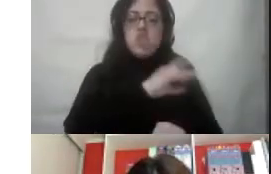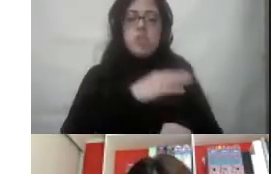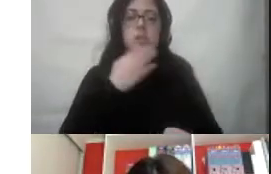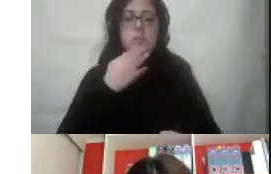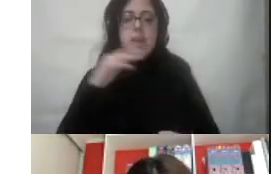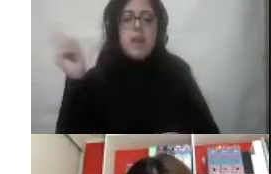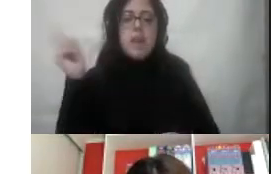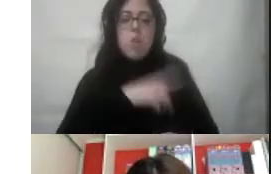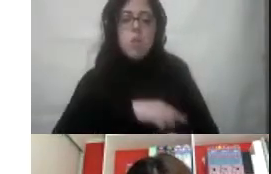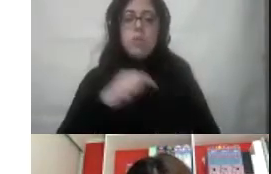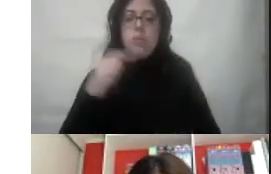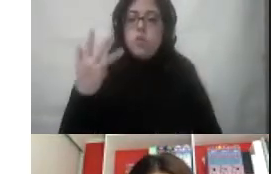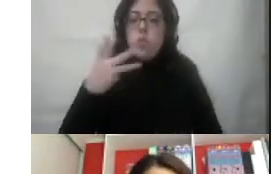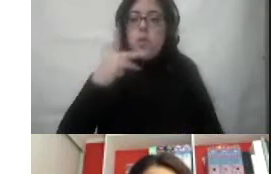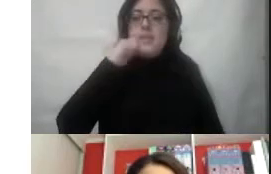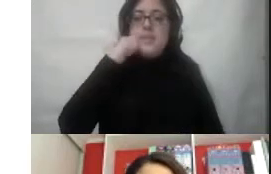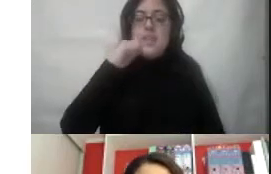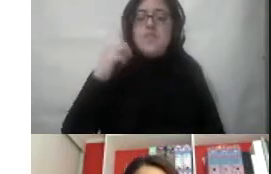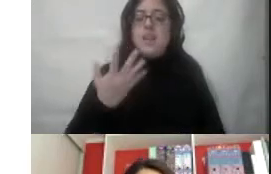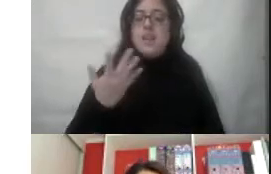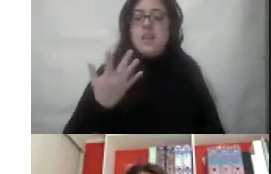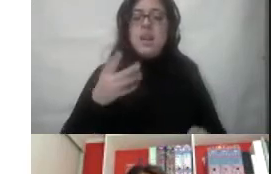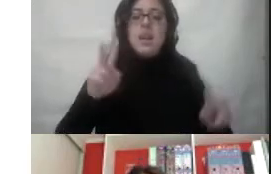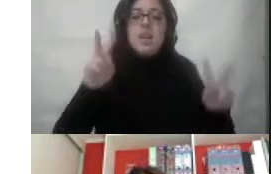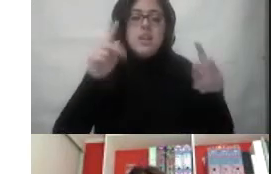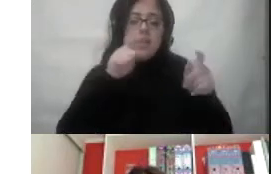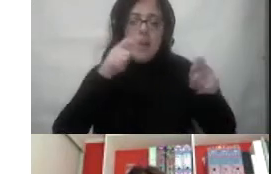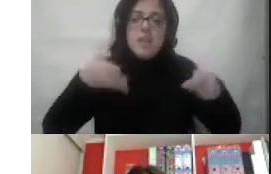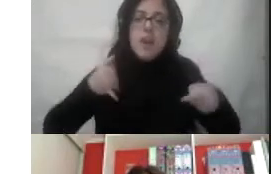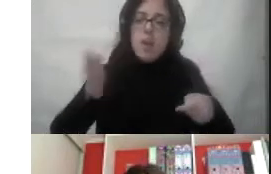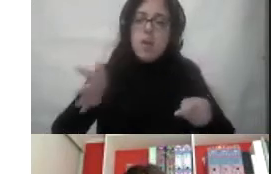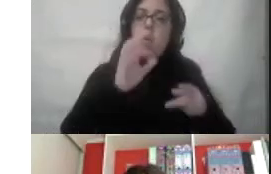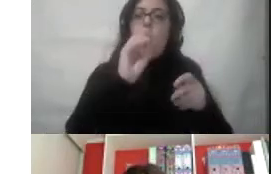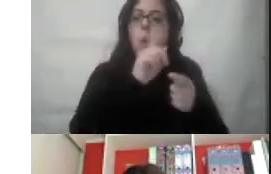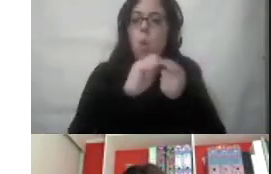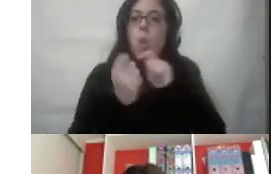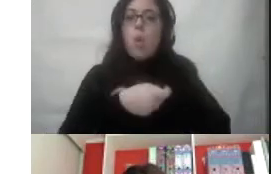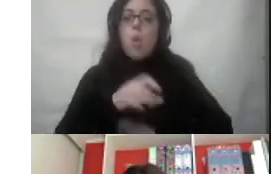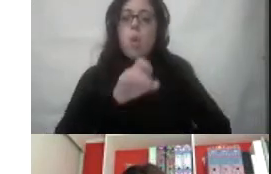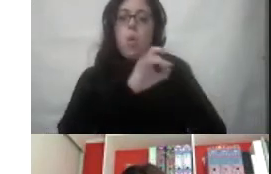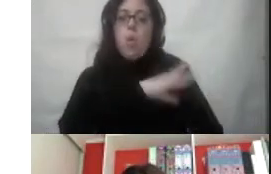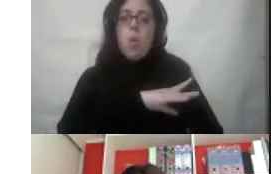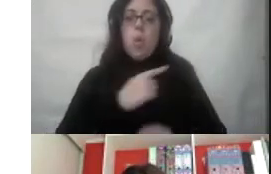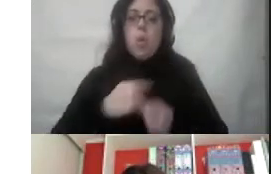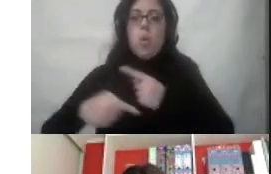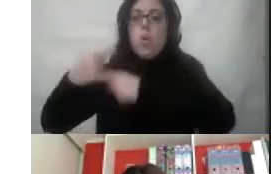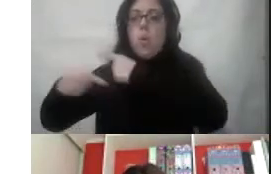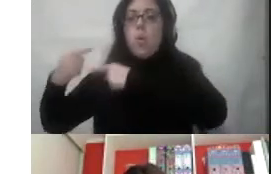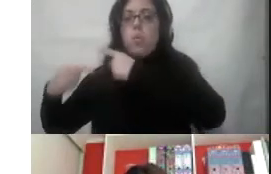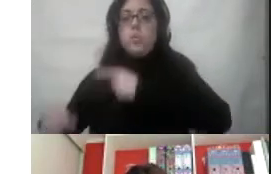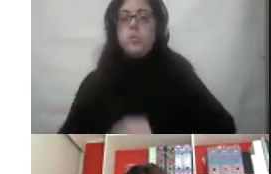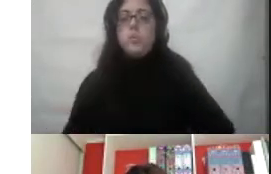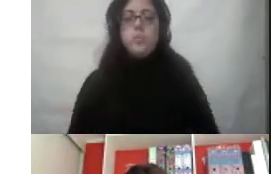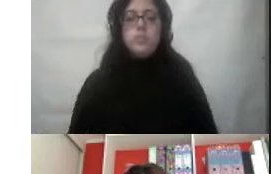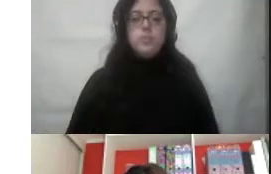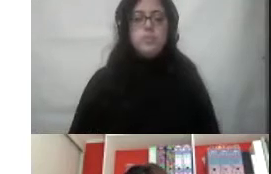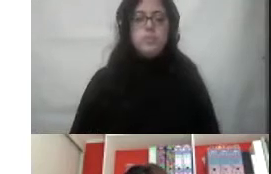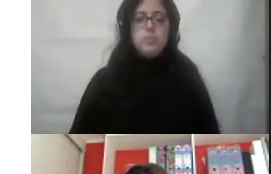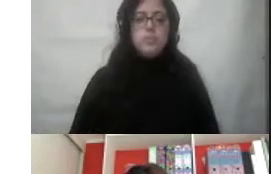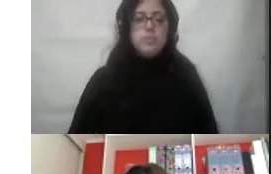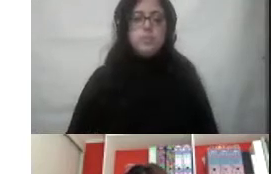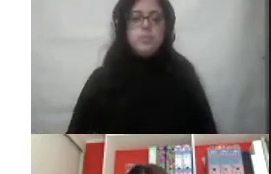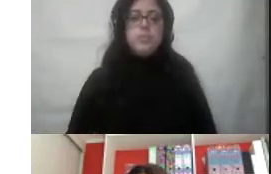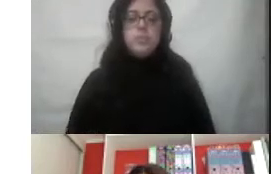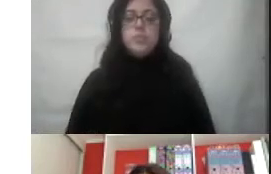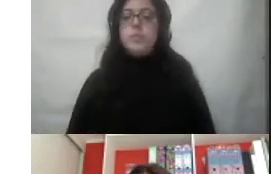ejemplos de aspectos que se mantienen y han cambiado en la historia, en Chile, la historia a lo largo de la historia. Como dije, es importante que